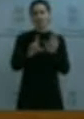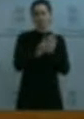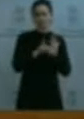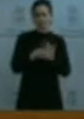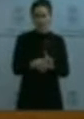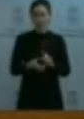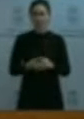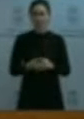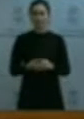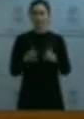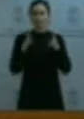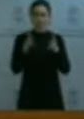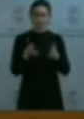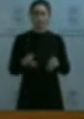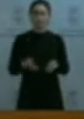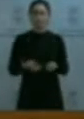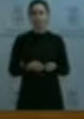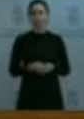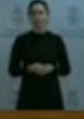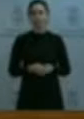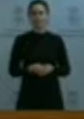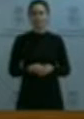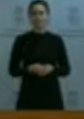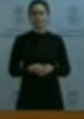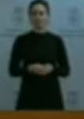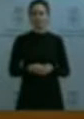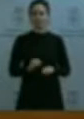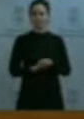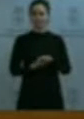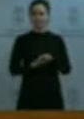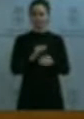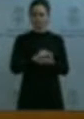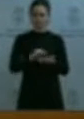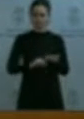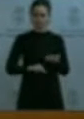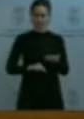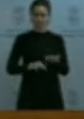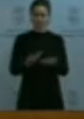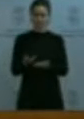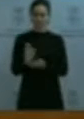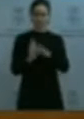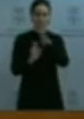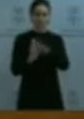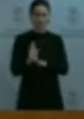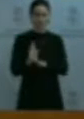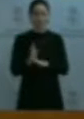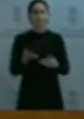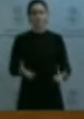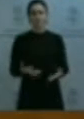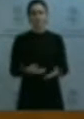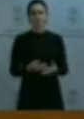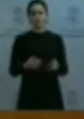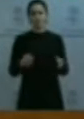asesoría legal, como digo, perdón, voy a leer la propuesta y así no me equivoco.